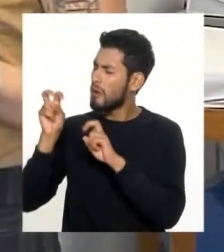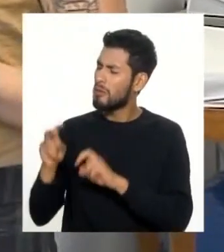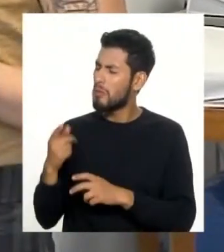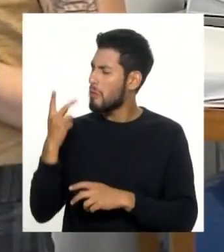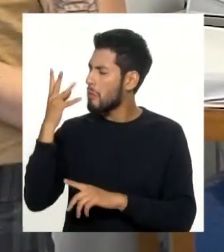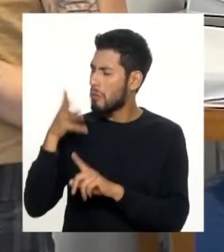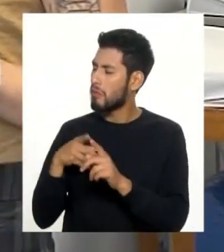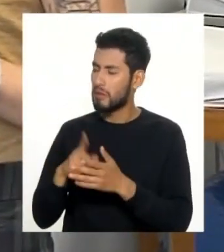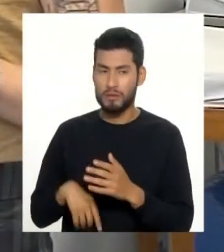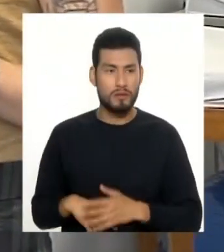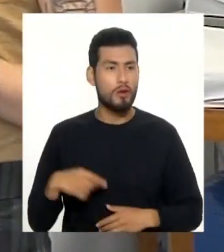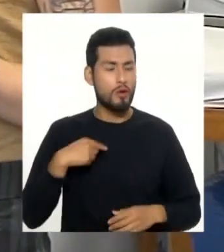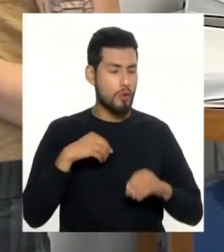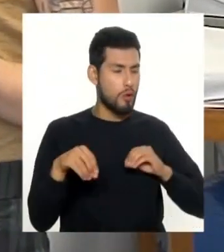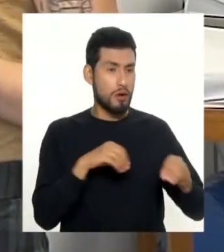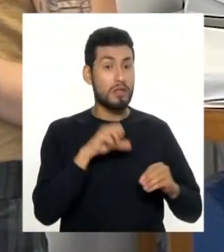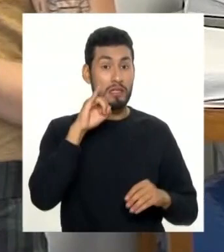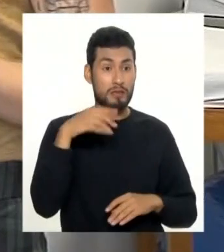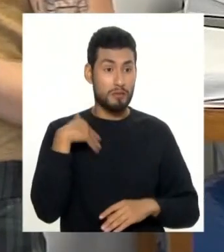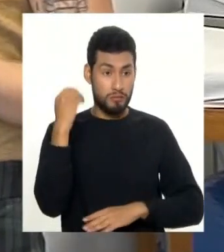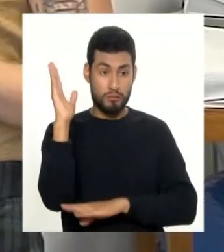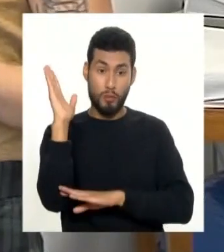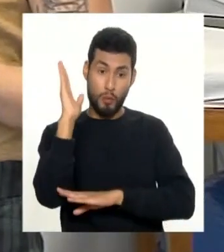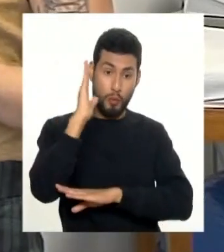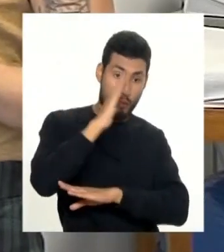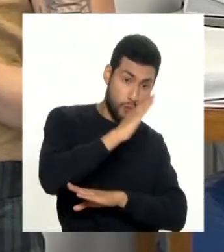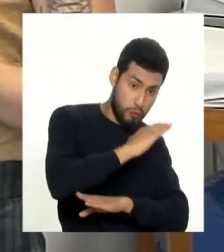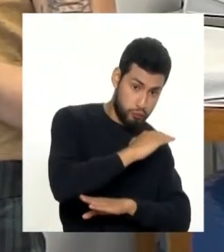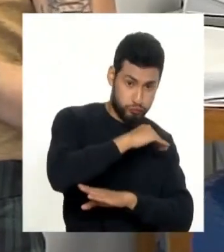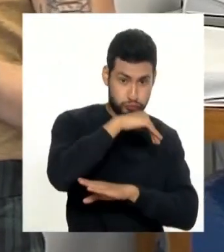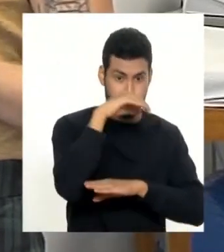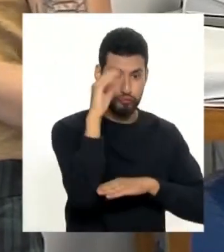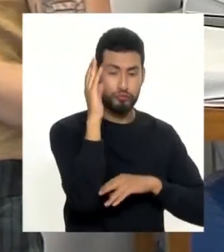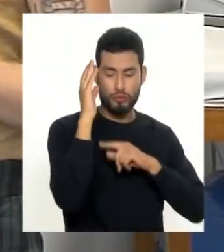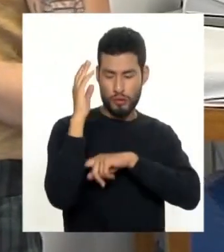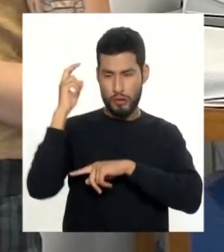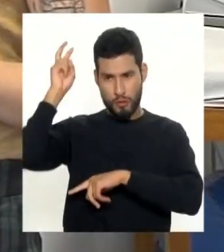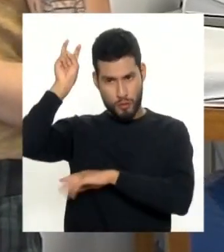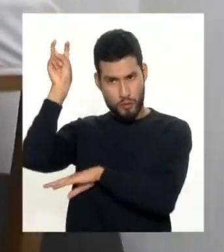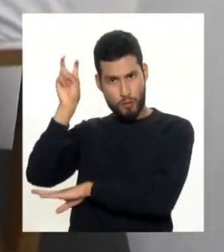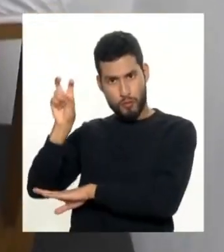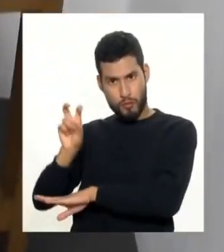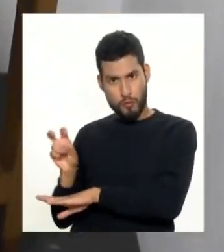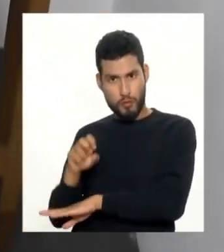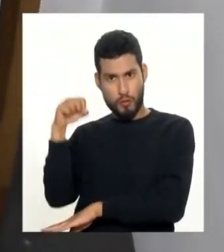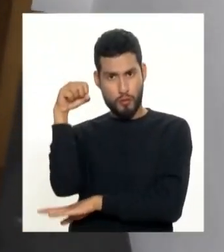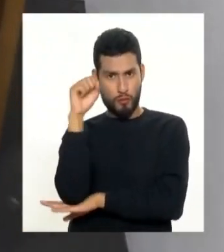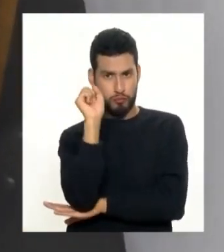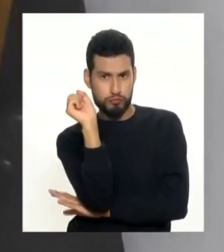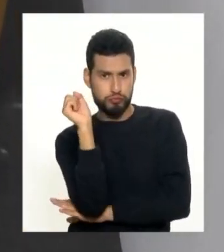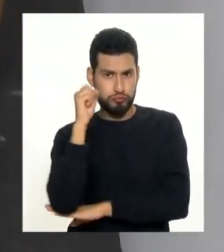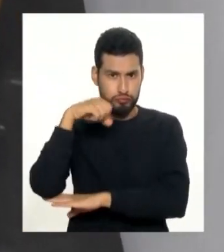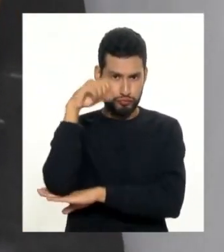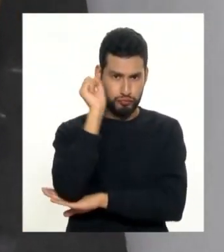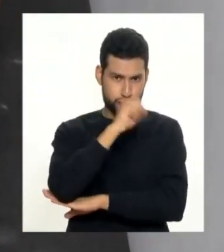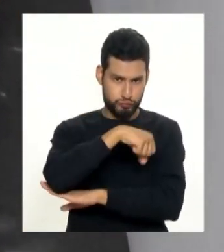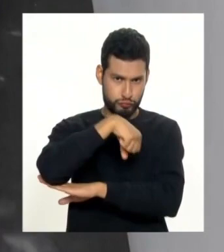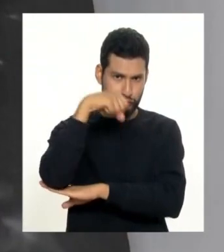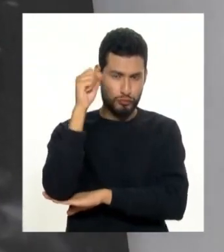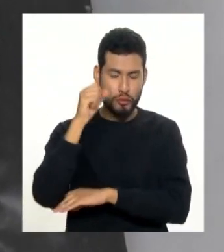observan? El movimiento, las inclinaciones, cómo se mueve la columna vertebral. Y de acuerdo a eso podrían